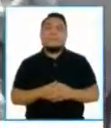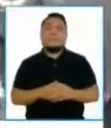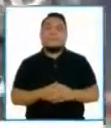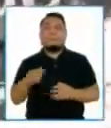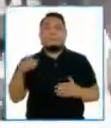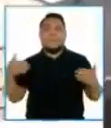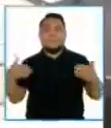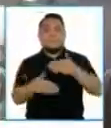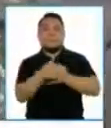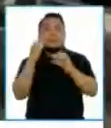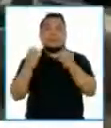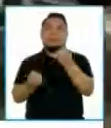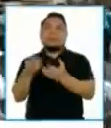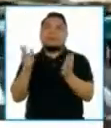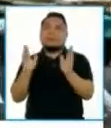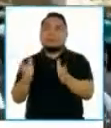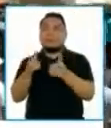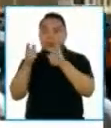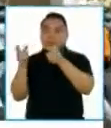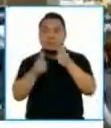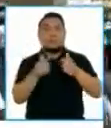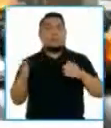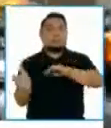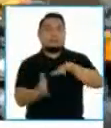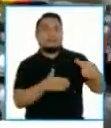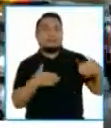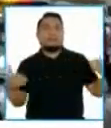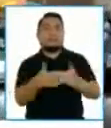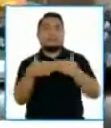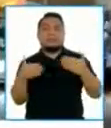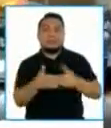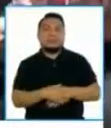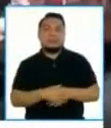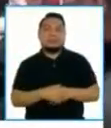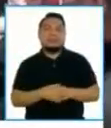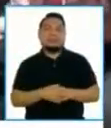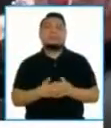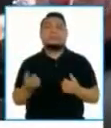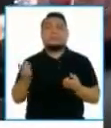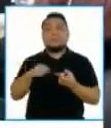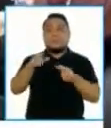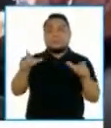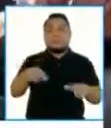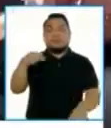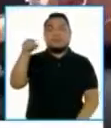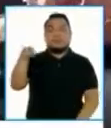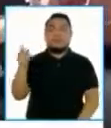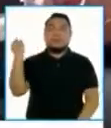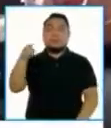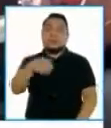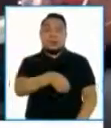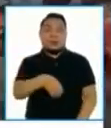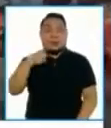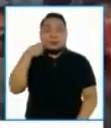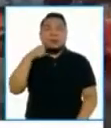En el puente Virú, los manifestantes tienen el control permitiendo el tránsito de vehículos cada cierto tiempo. Hasta la región norteña se trasladó el